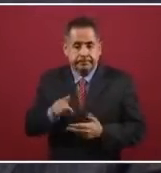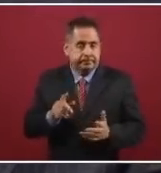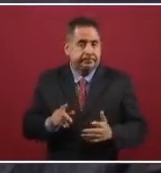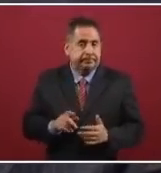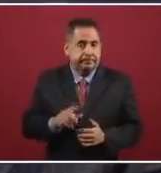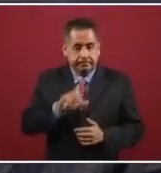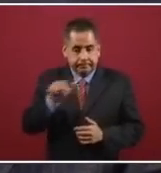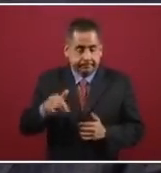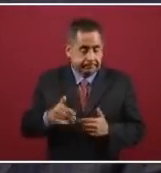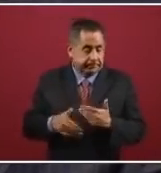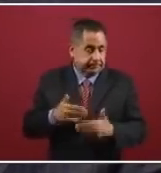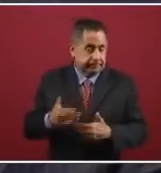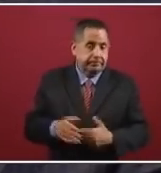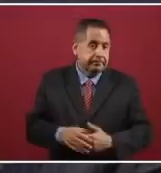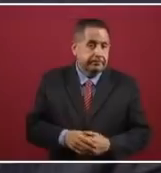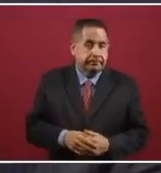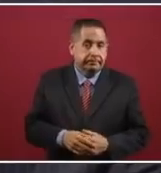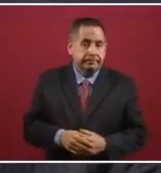se